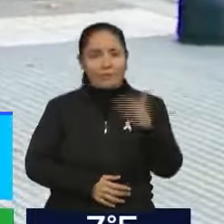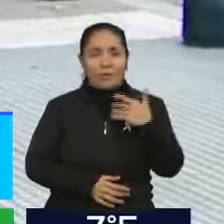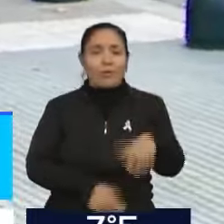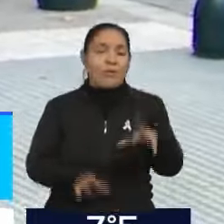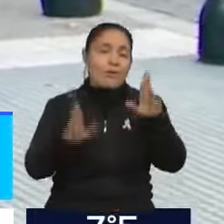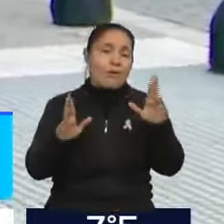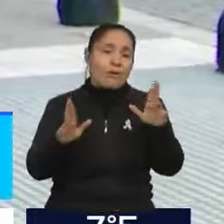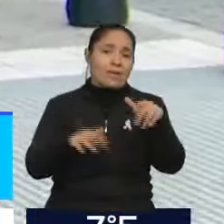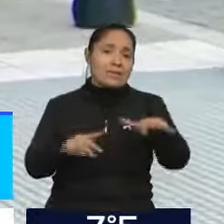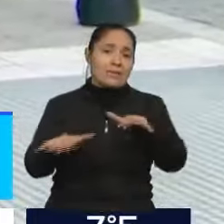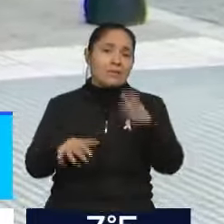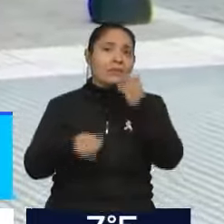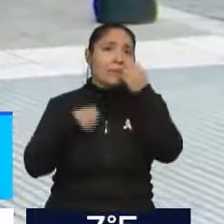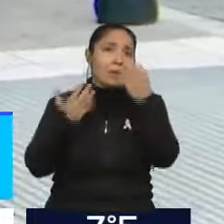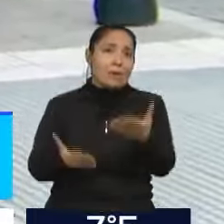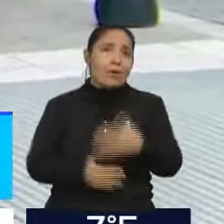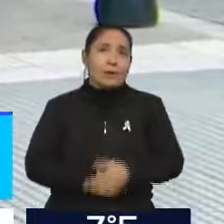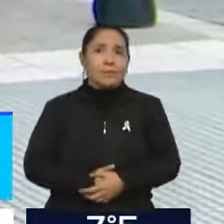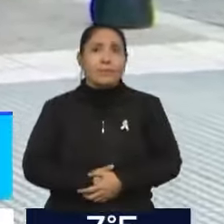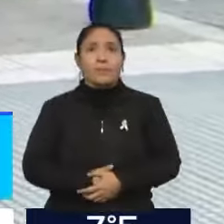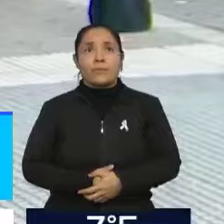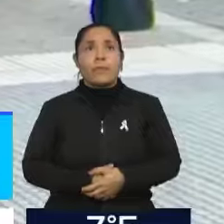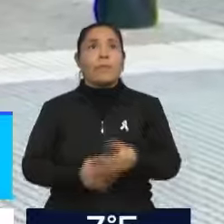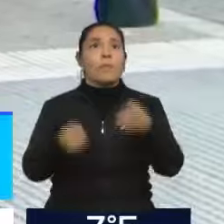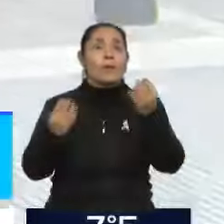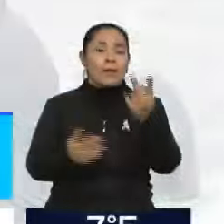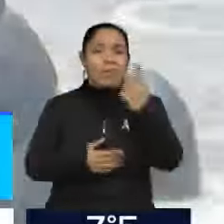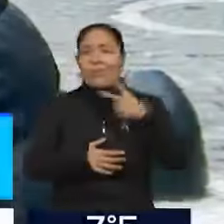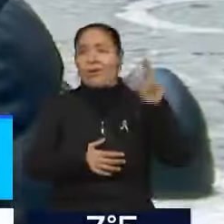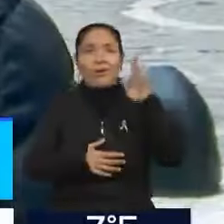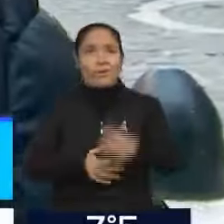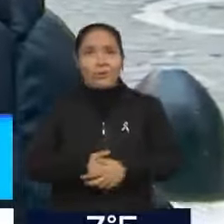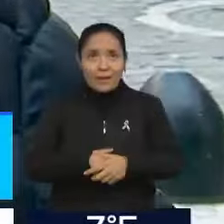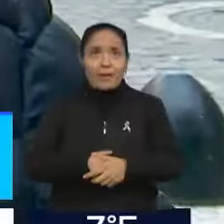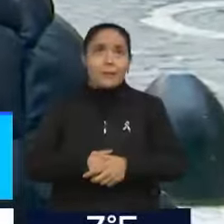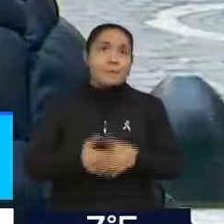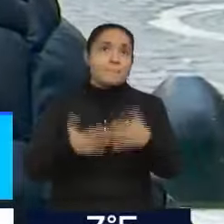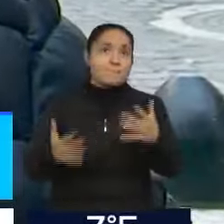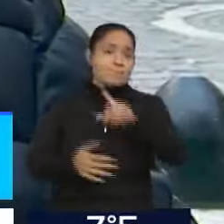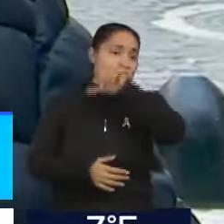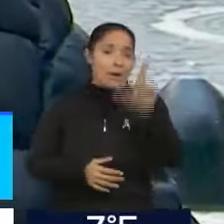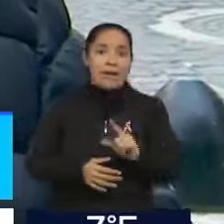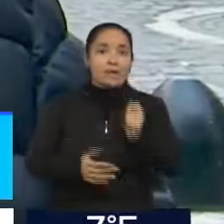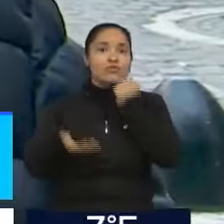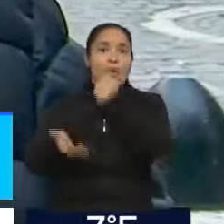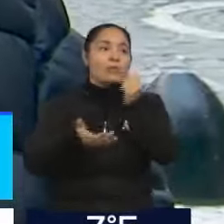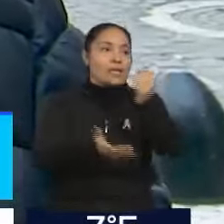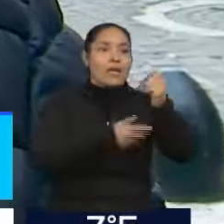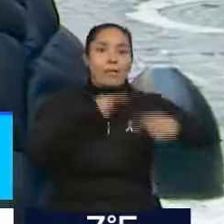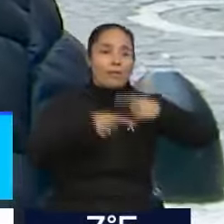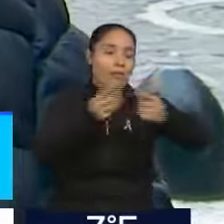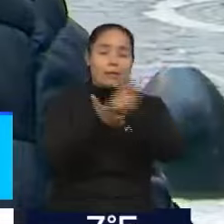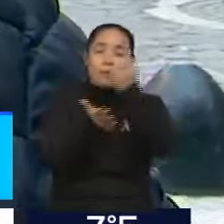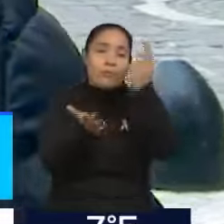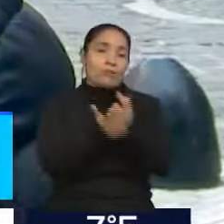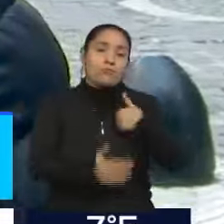que esta situación mejore porque cada vez está peor todo. Pasa que no podemos tener un país todo subsidiado. La verdad que yo